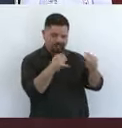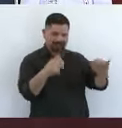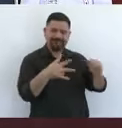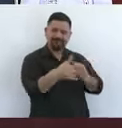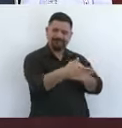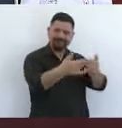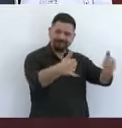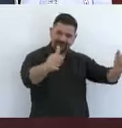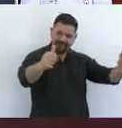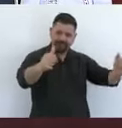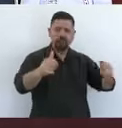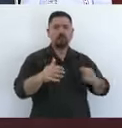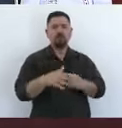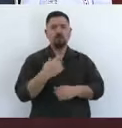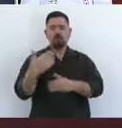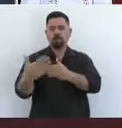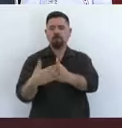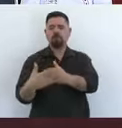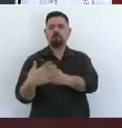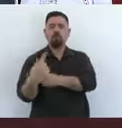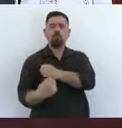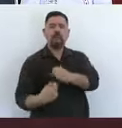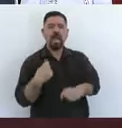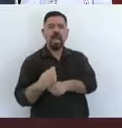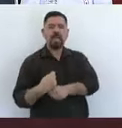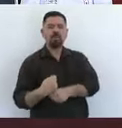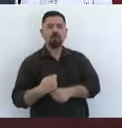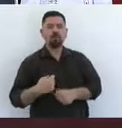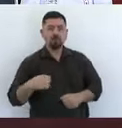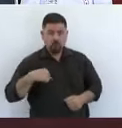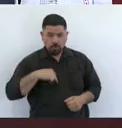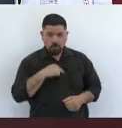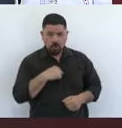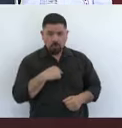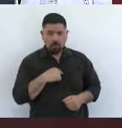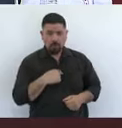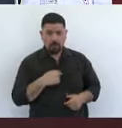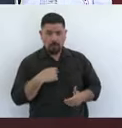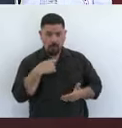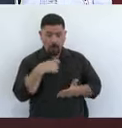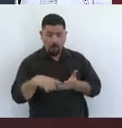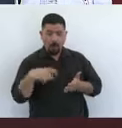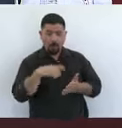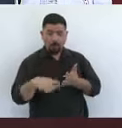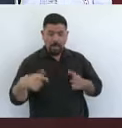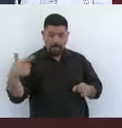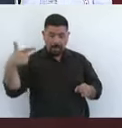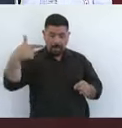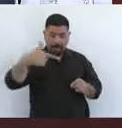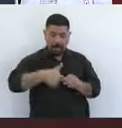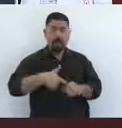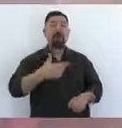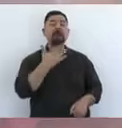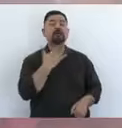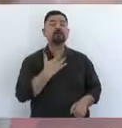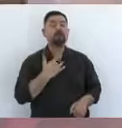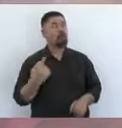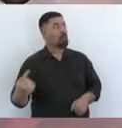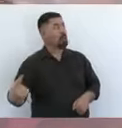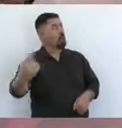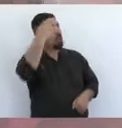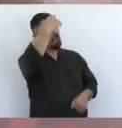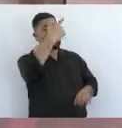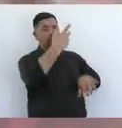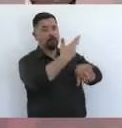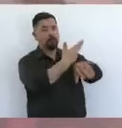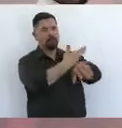El caso es que para el año próximo ya no vamos a comprar gasolinas ni diésel en el extranjero. Lo vamos